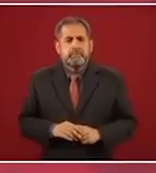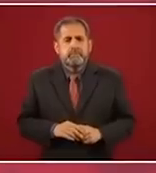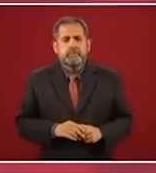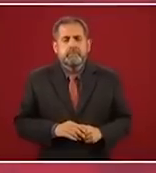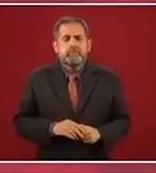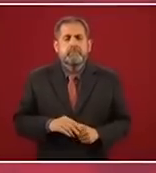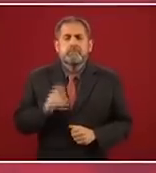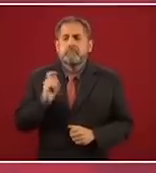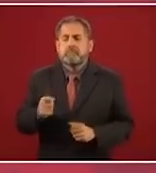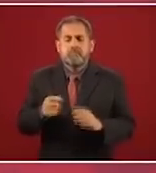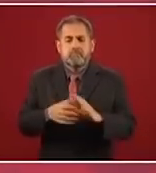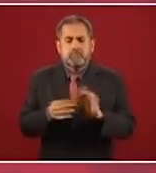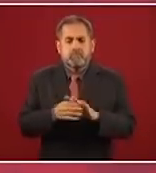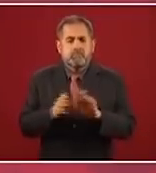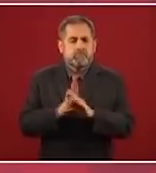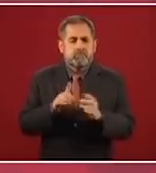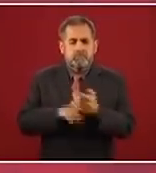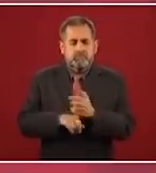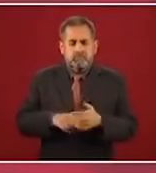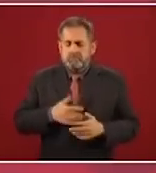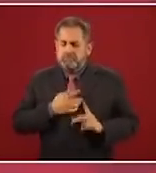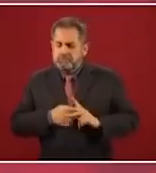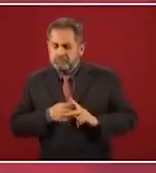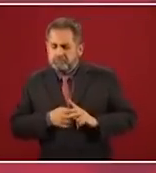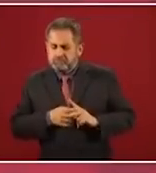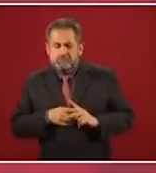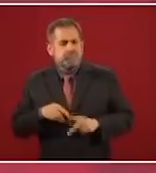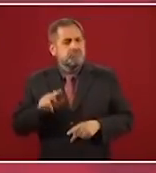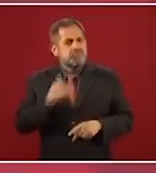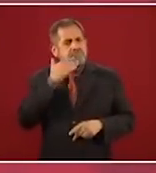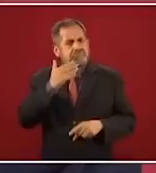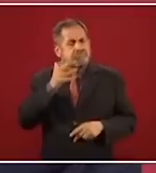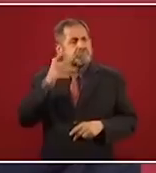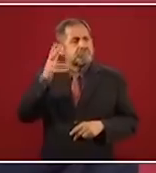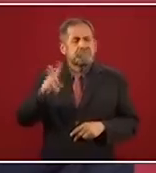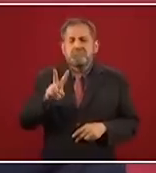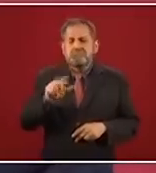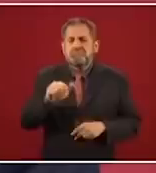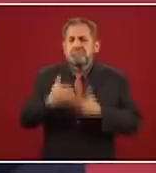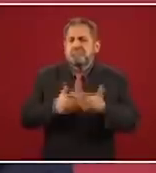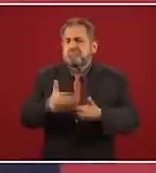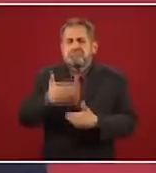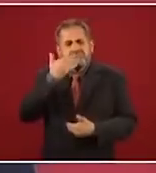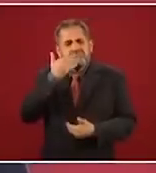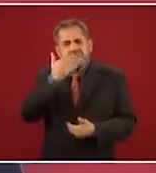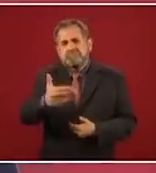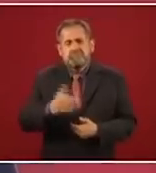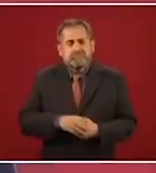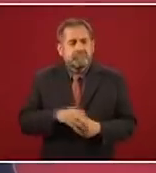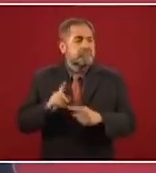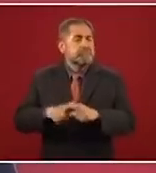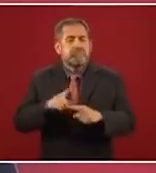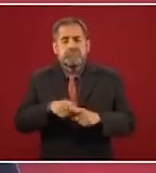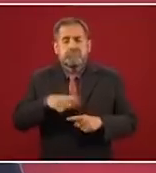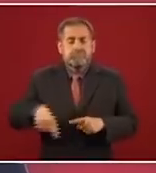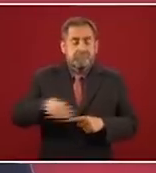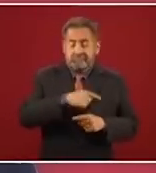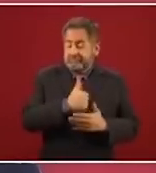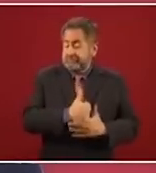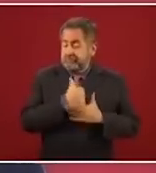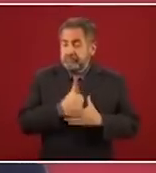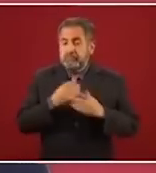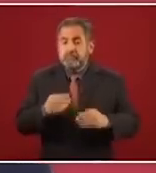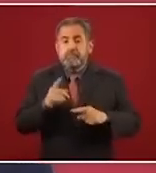Hay indicios de que nos va a ir muy bien, muy bien. Nos está ayudando